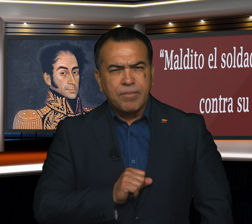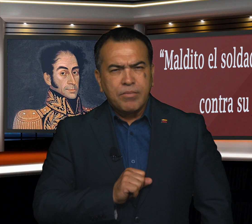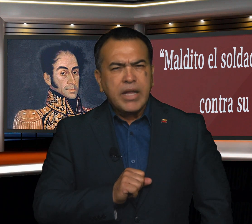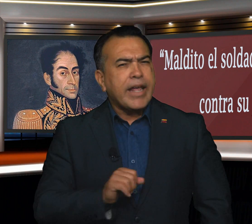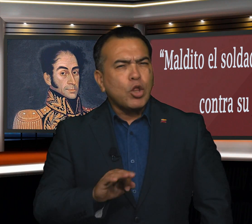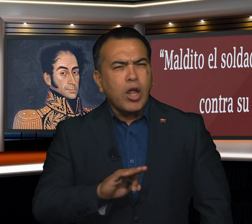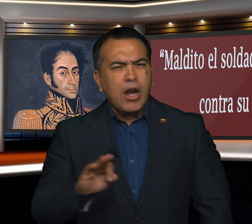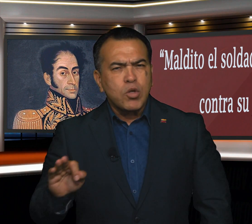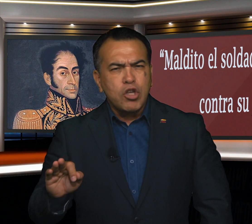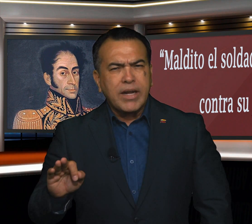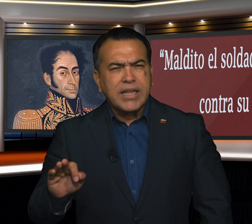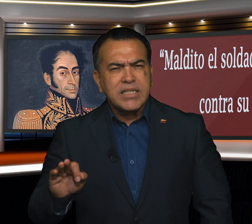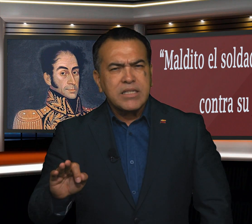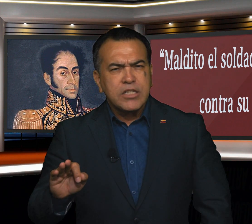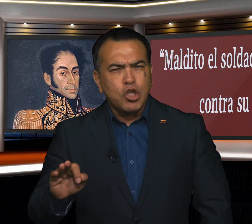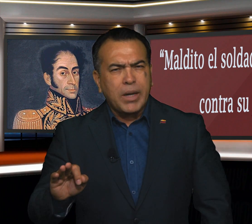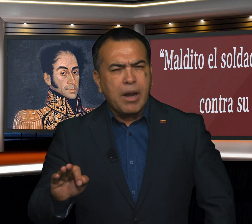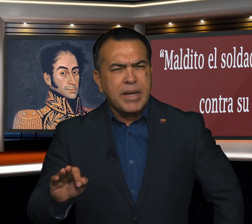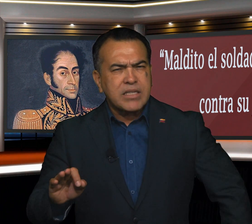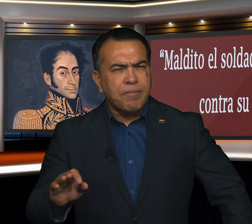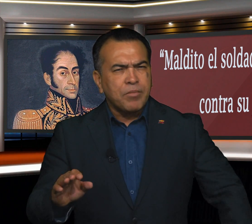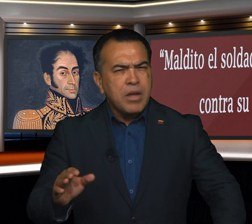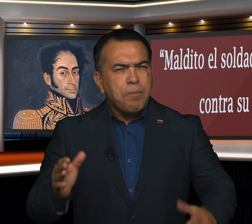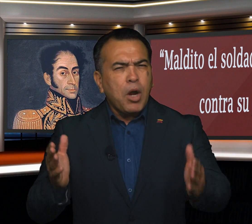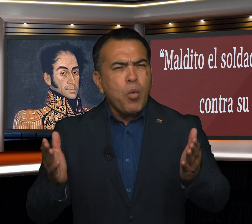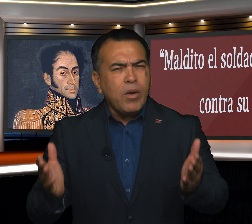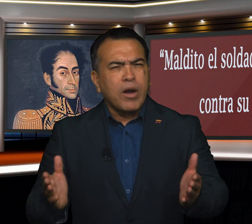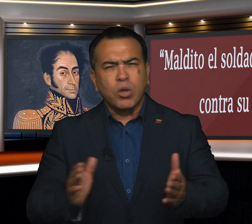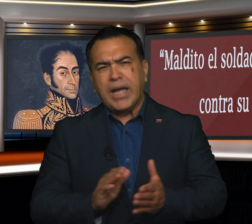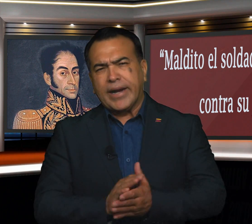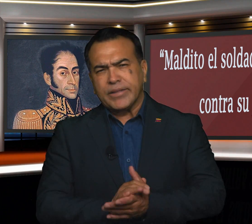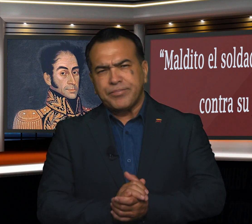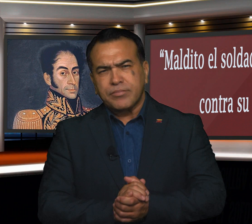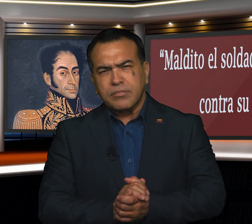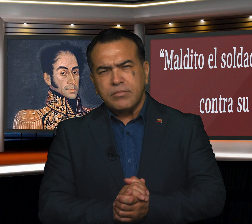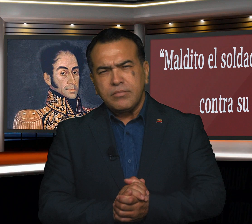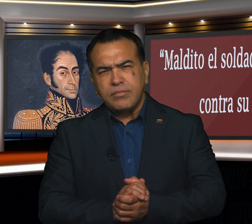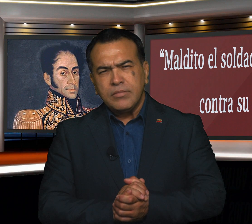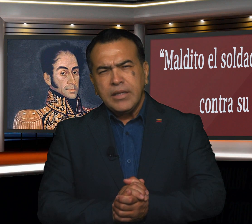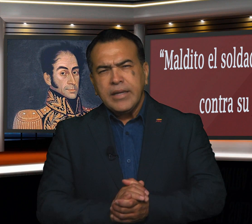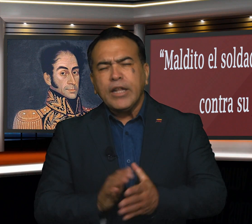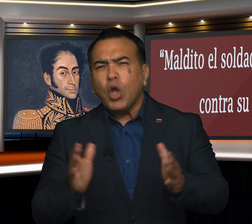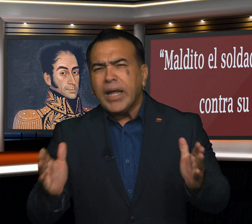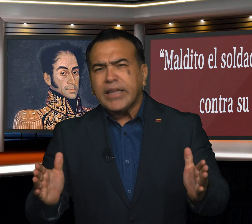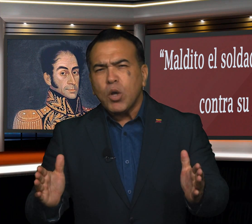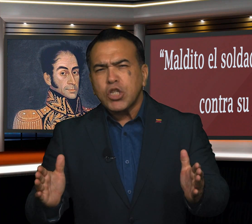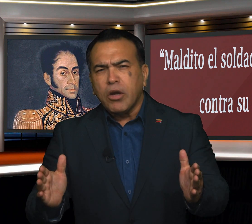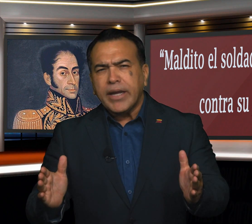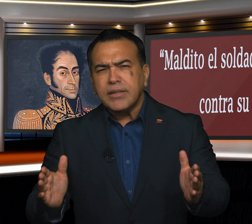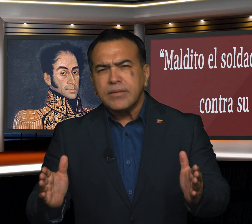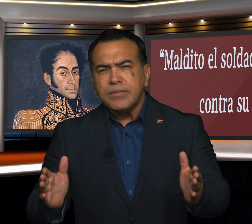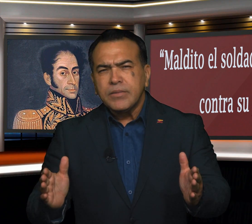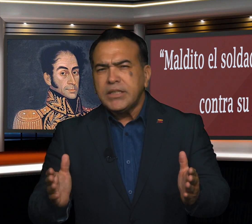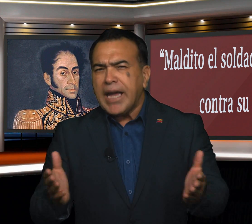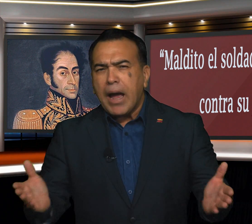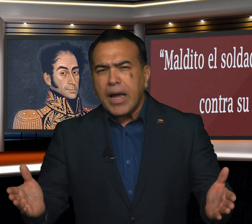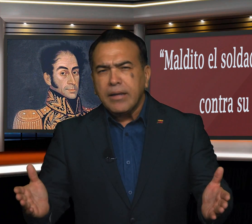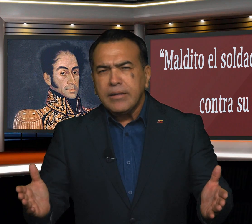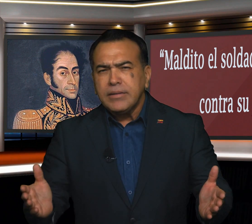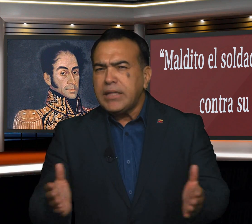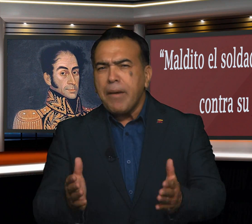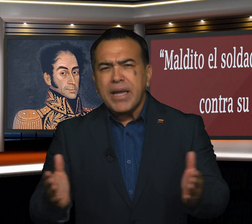Pence, de que todas las opciones están sobre la mesa. Pero es bueno acotar que todas estas opciones